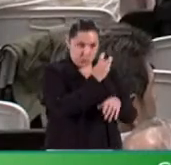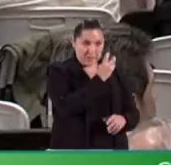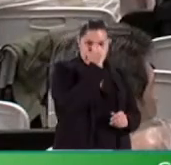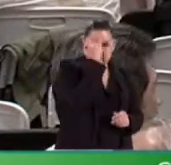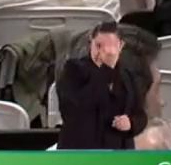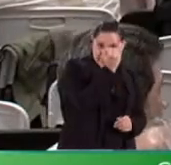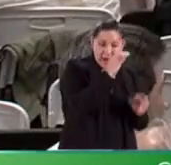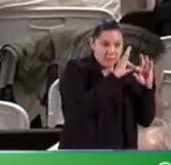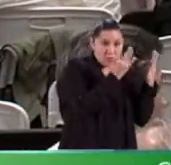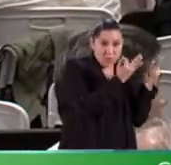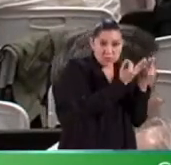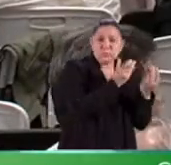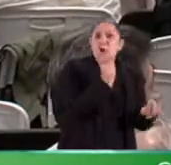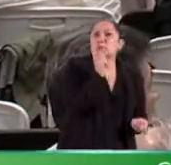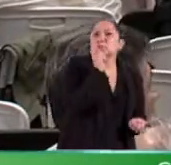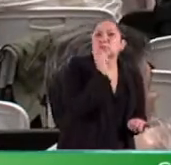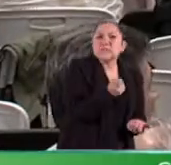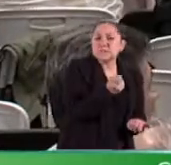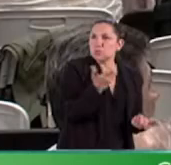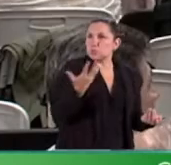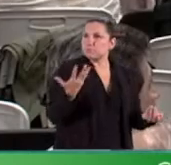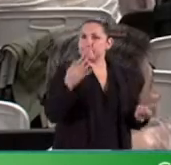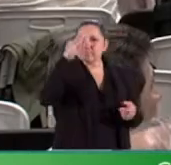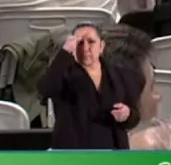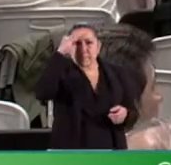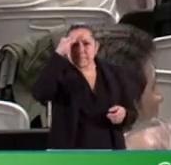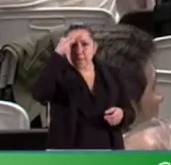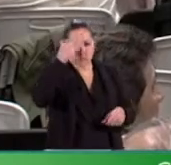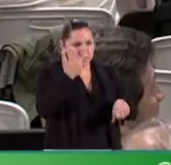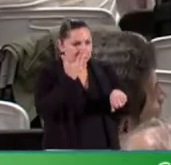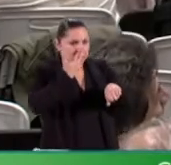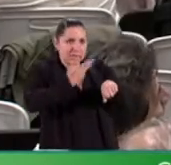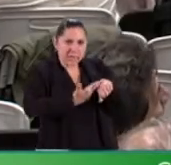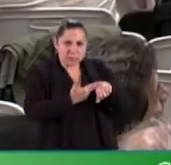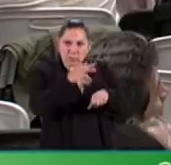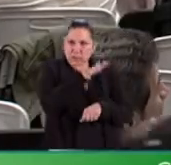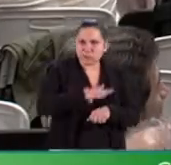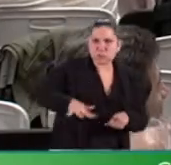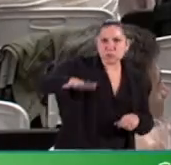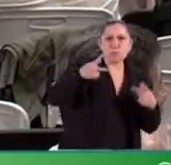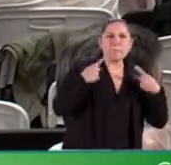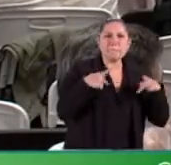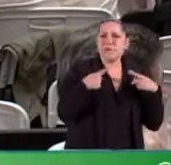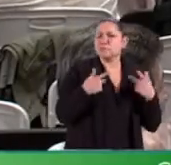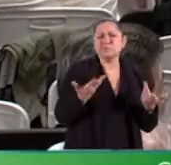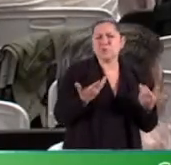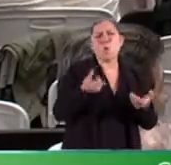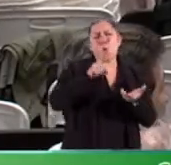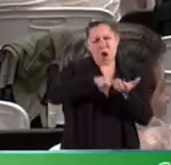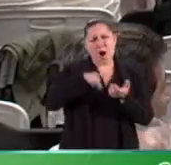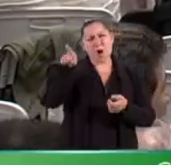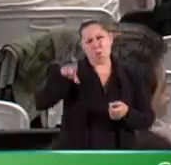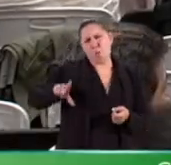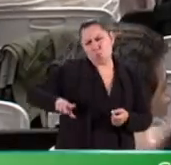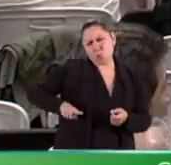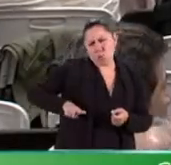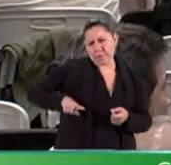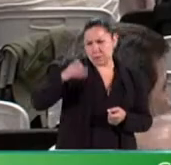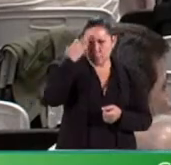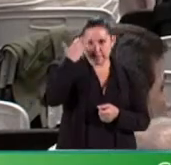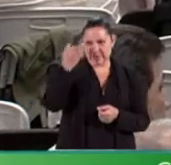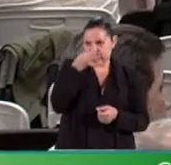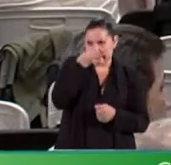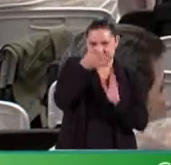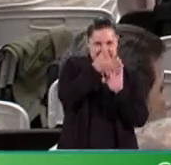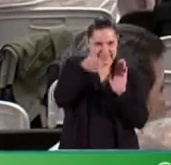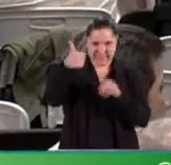una irresponsabilidad histórica, un monumento a la vocación autocrática que ha caracterizado al gobierno que concluye y